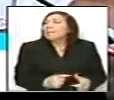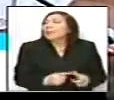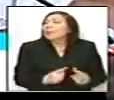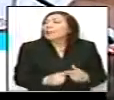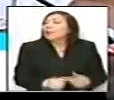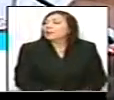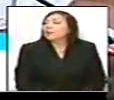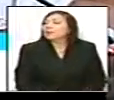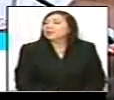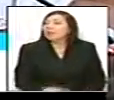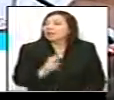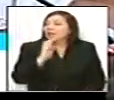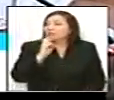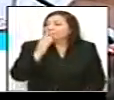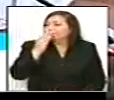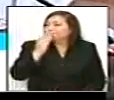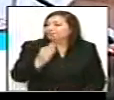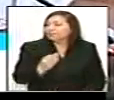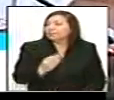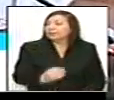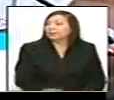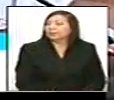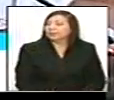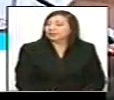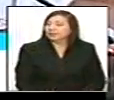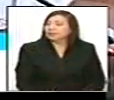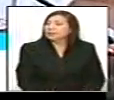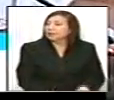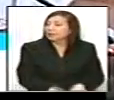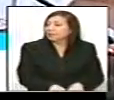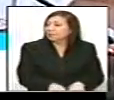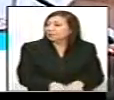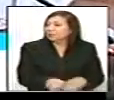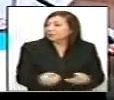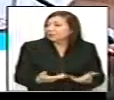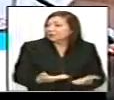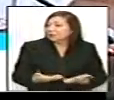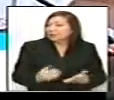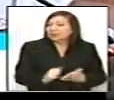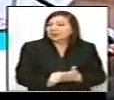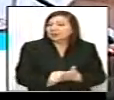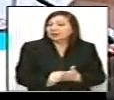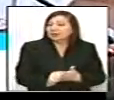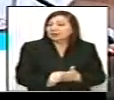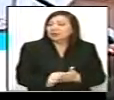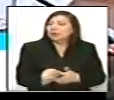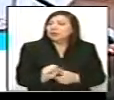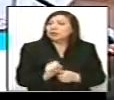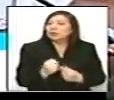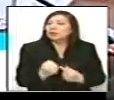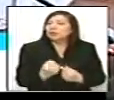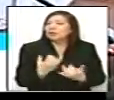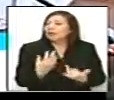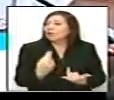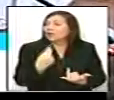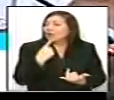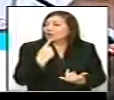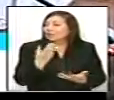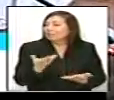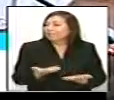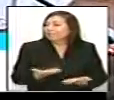Entonces, seamos sinceros, si es que se está generando también, esto es una eclosión de carácter social, esto no es